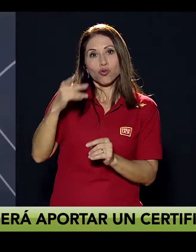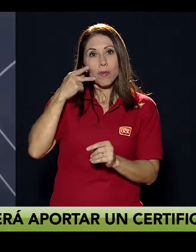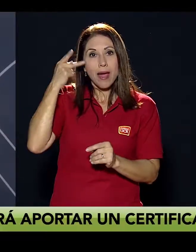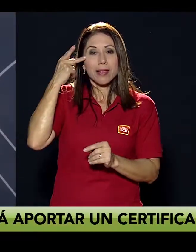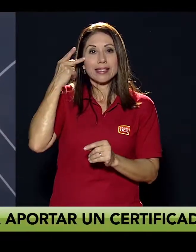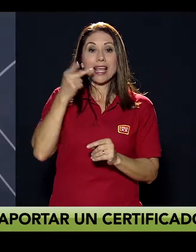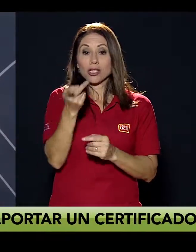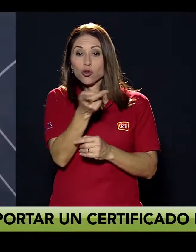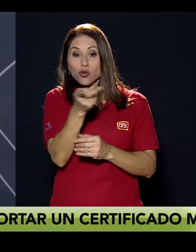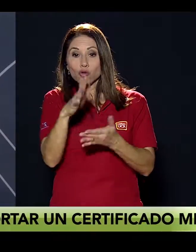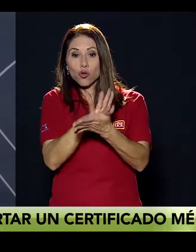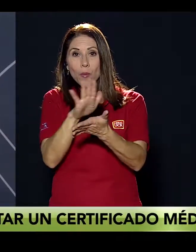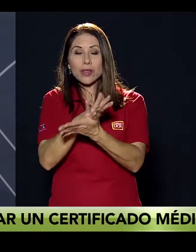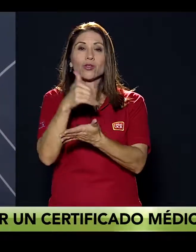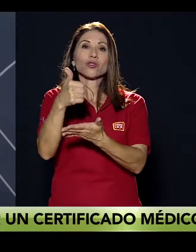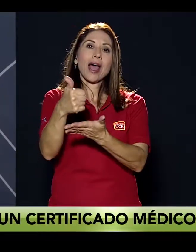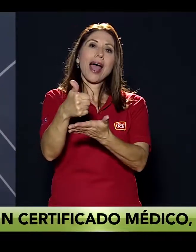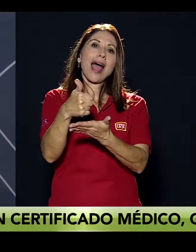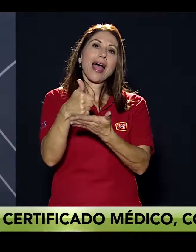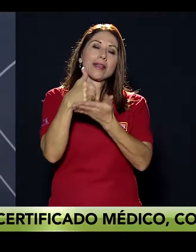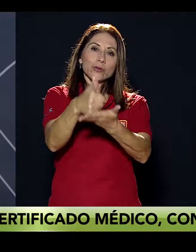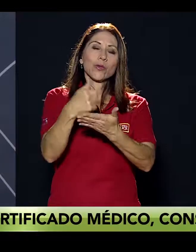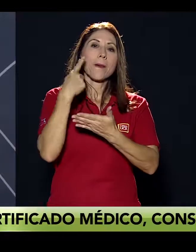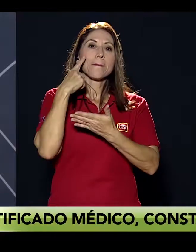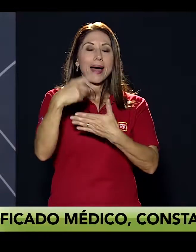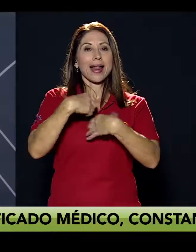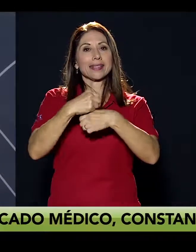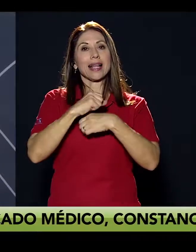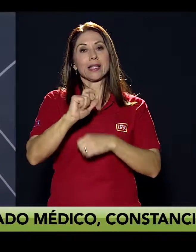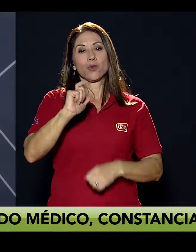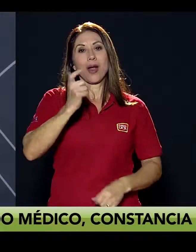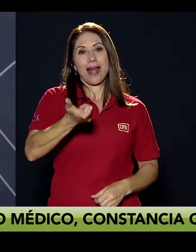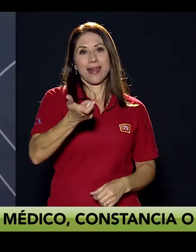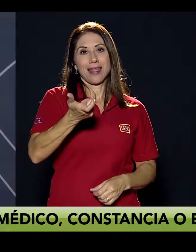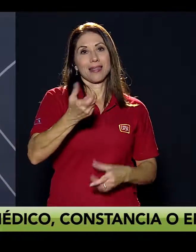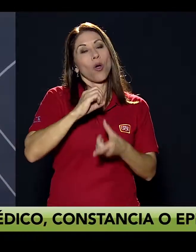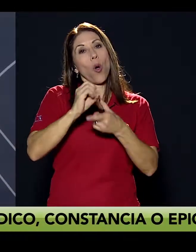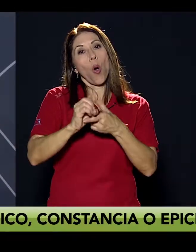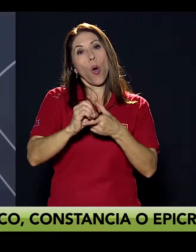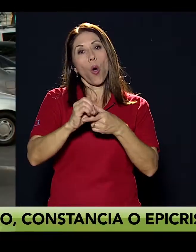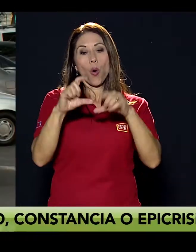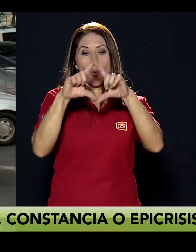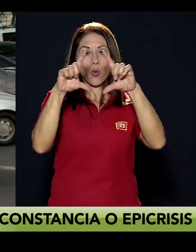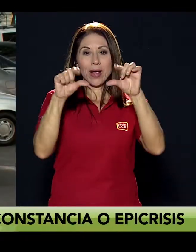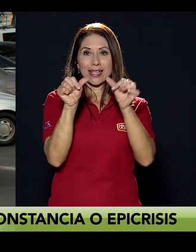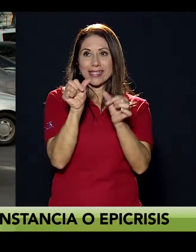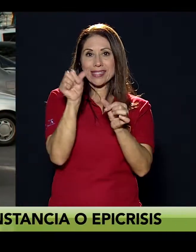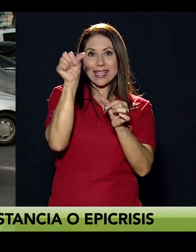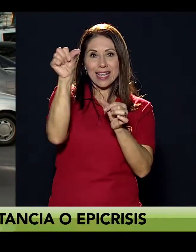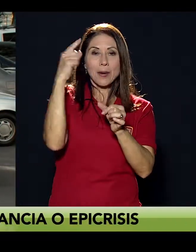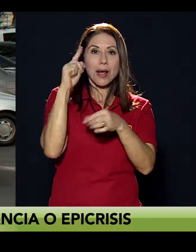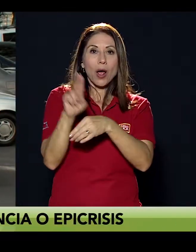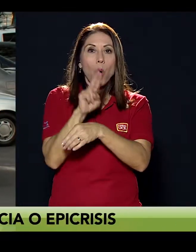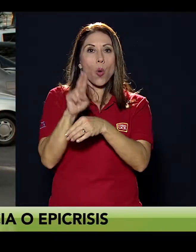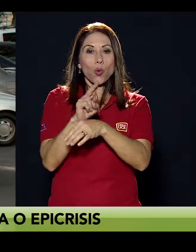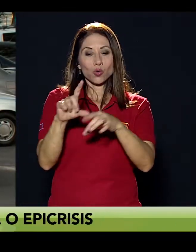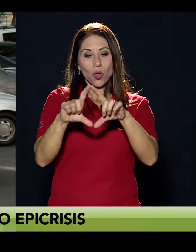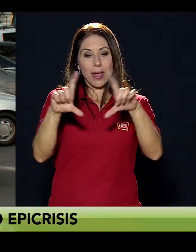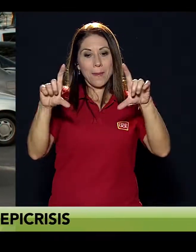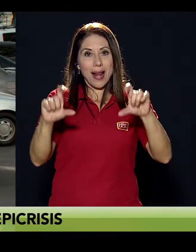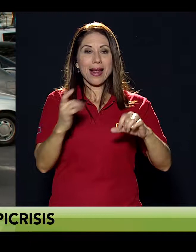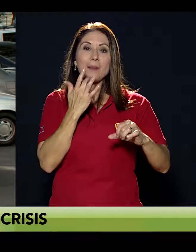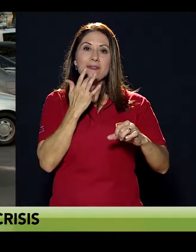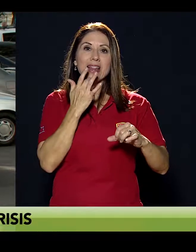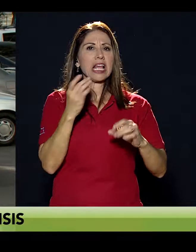documentos sean los que nos ayuden para extender el carnet o sticker de uso de la placa sin